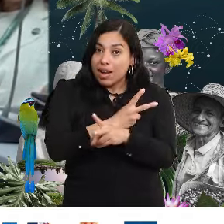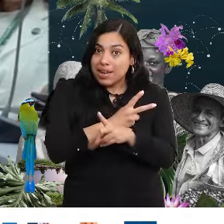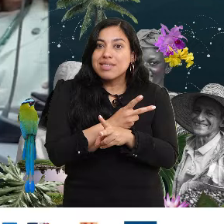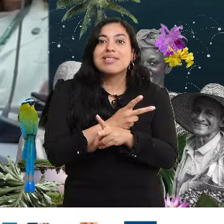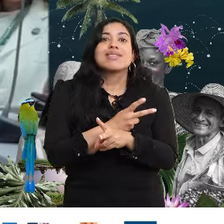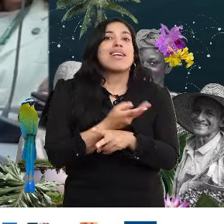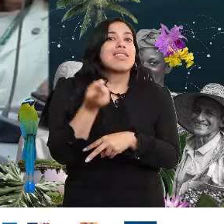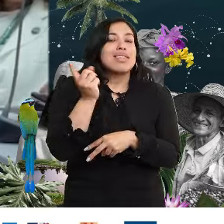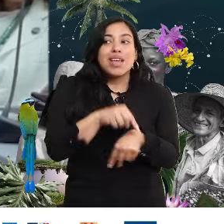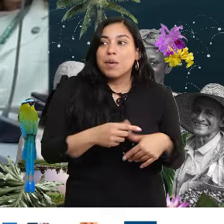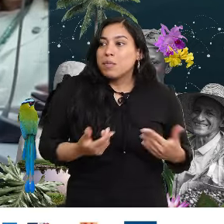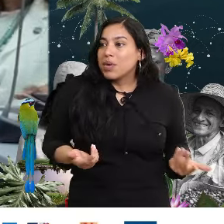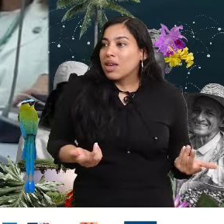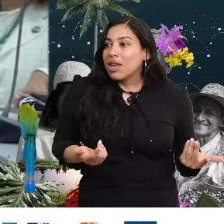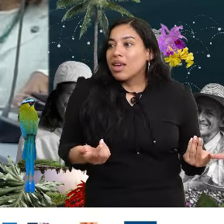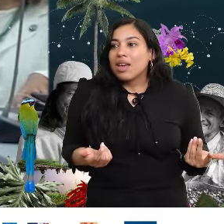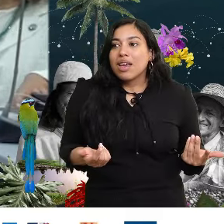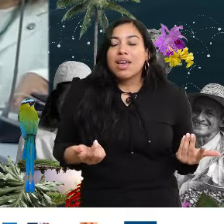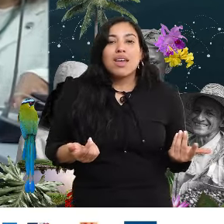e igual de